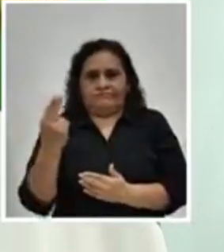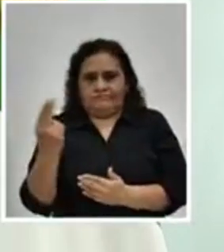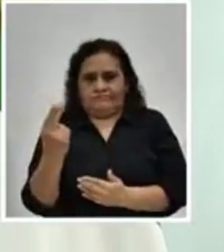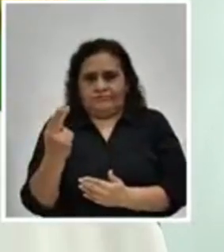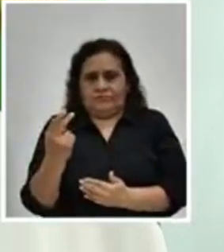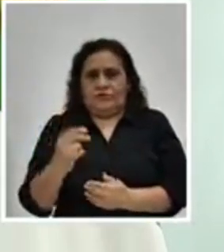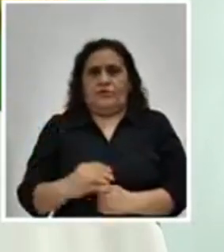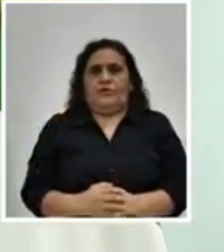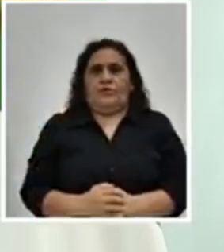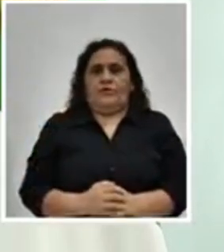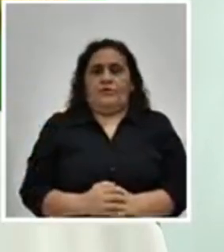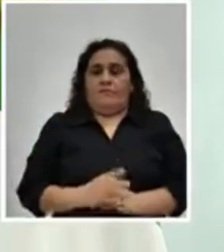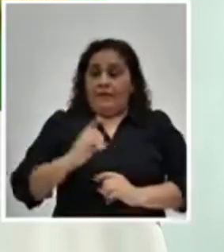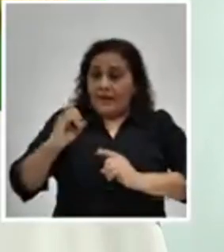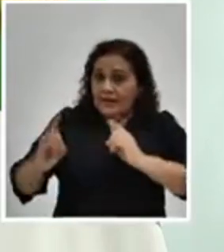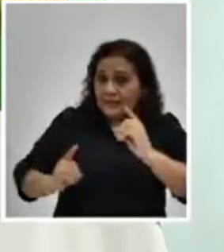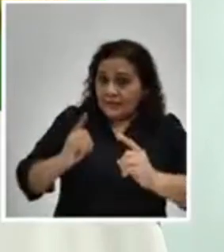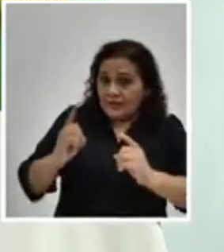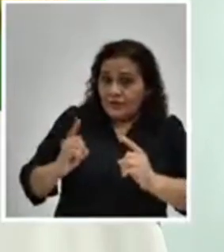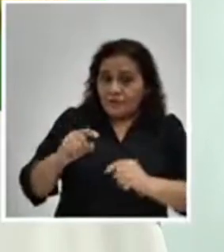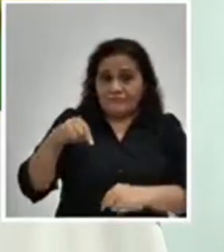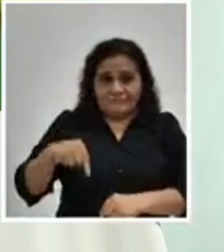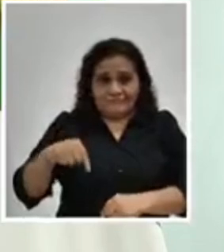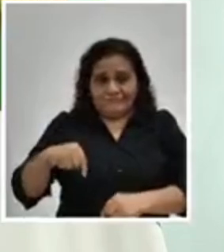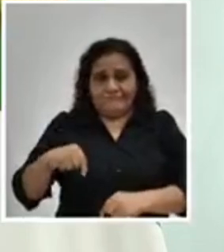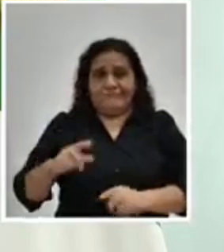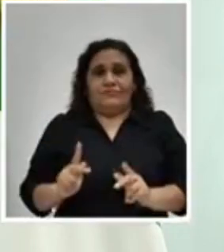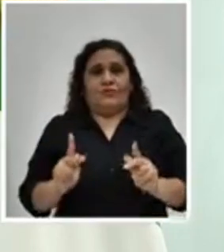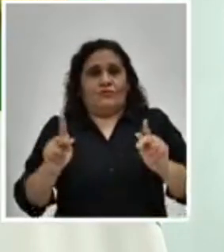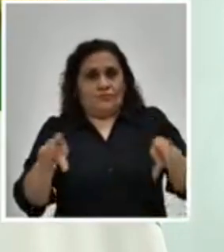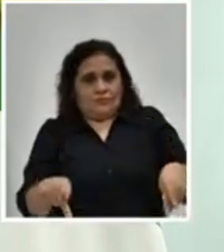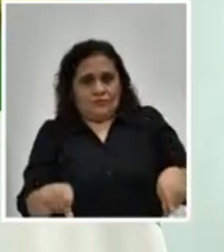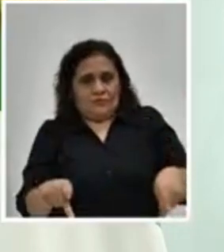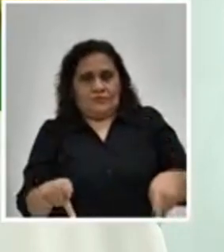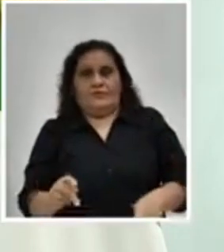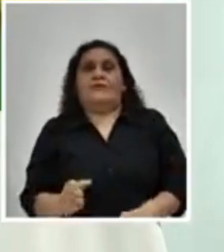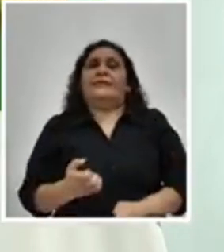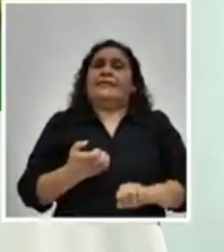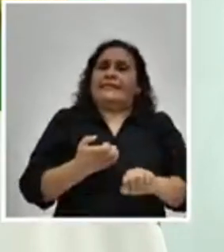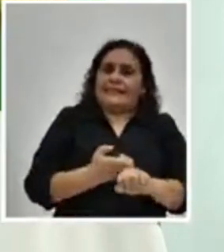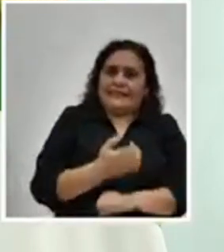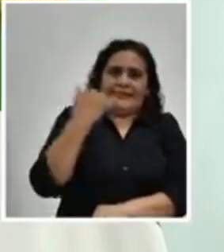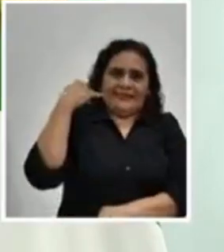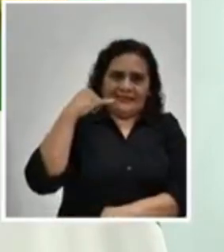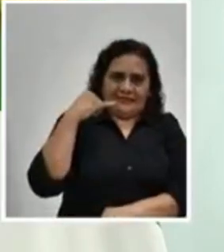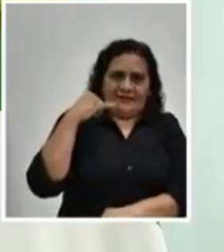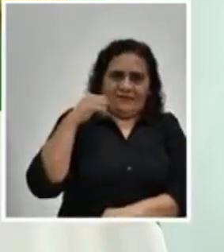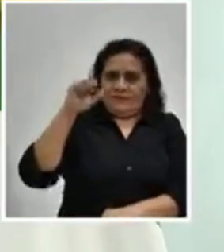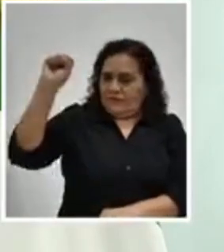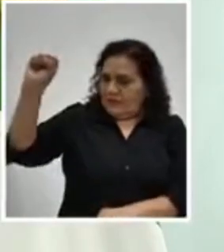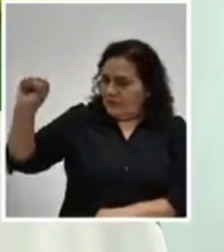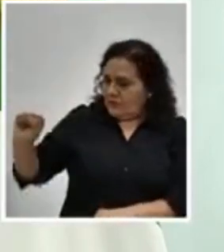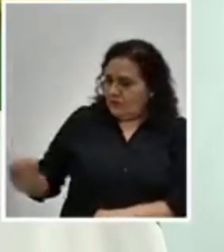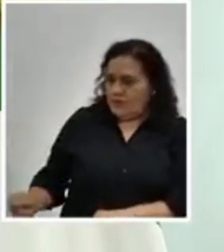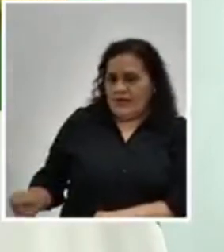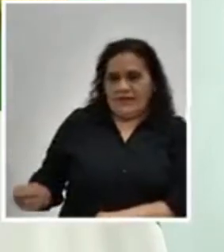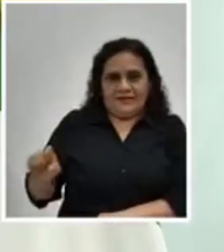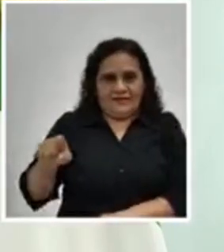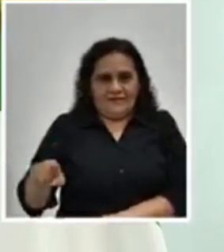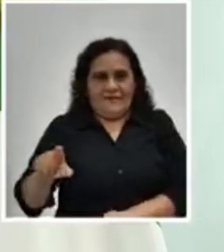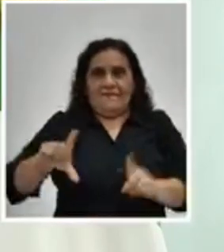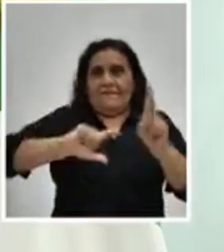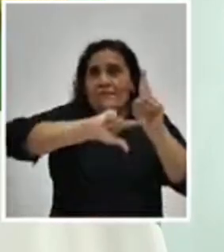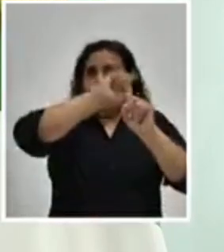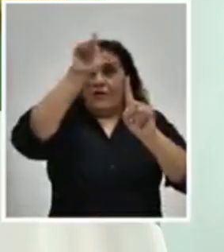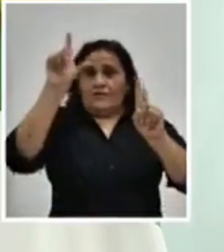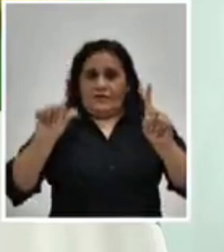sustentará el desarrollo de nuestra región, de nuestro estado y del sureste de nuestro país,